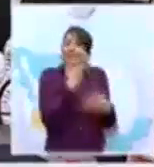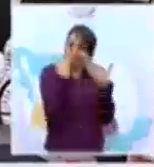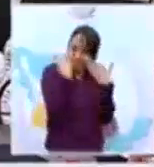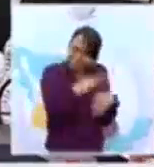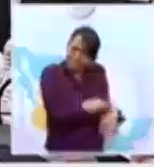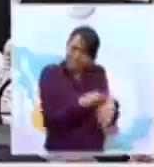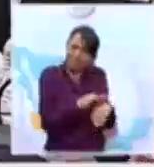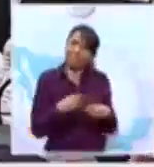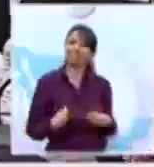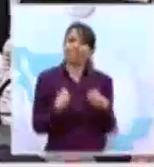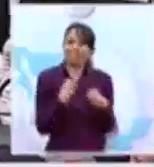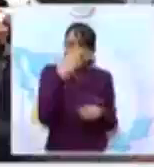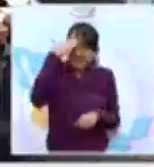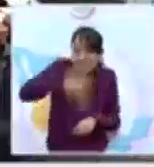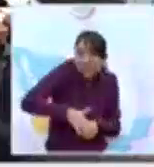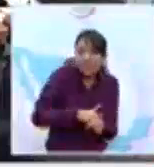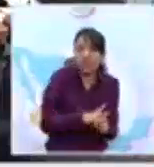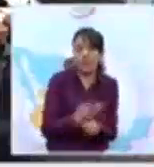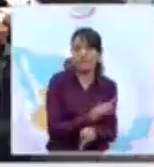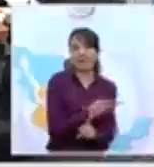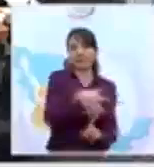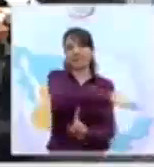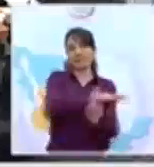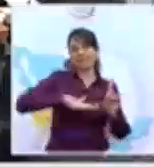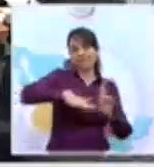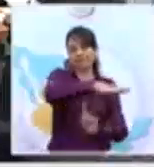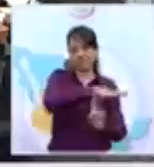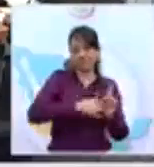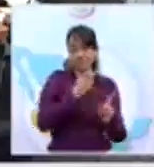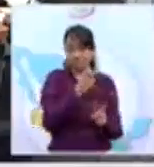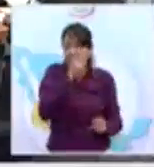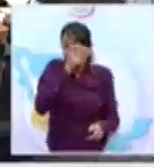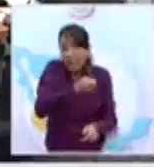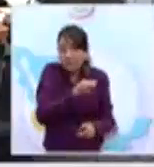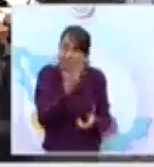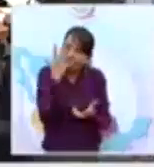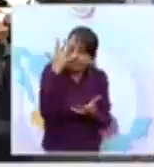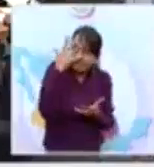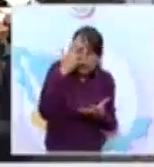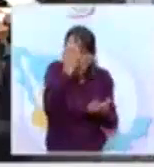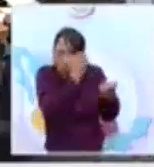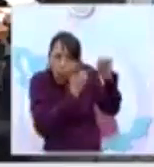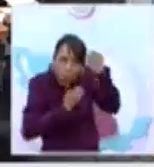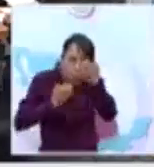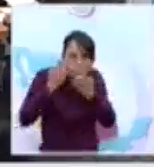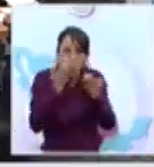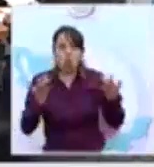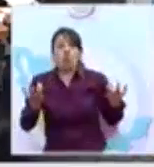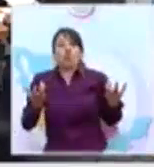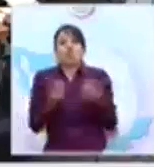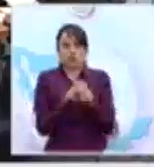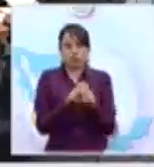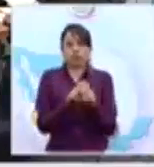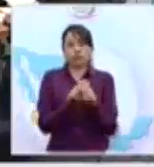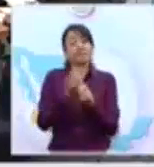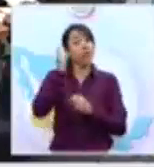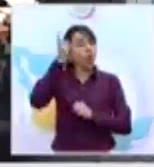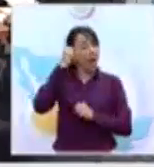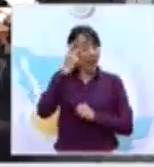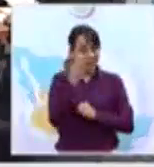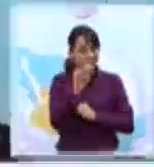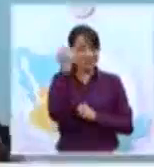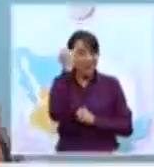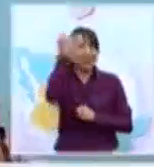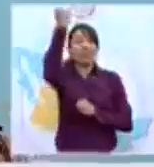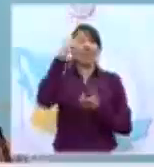en el análisis y que seguramente esperemos que esta estrategia sin hambre retome